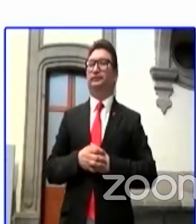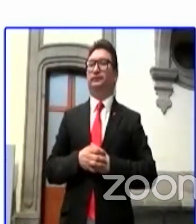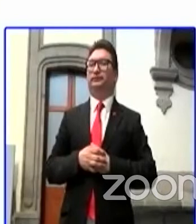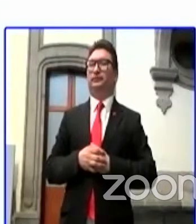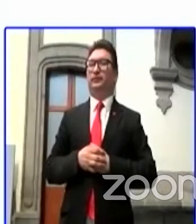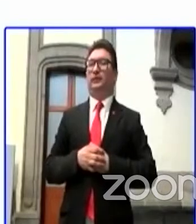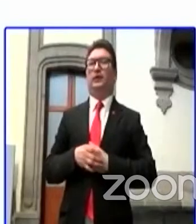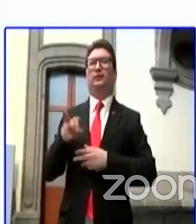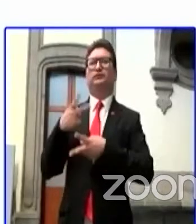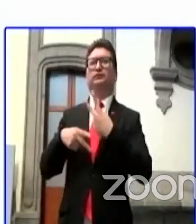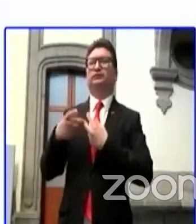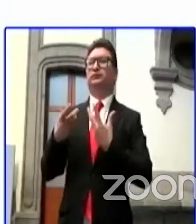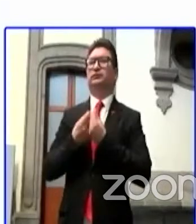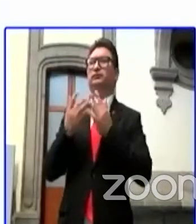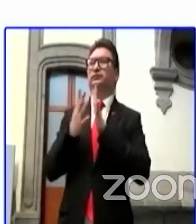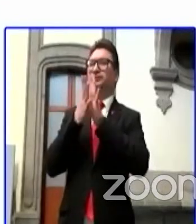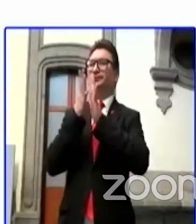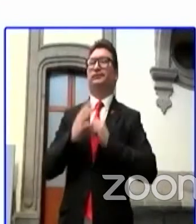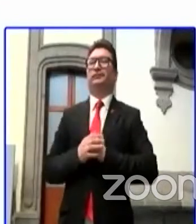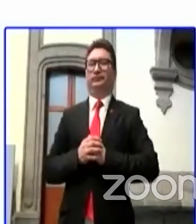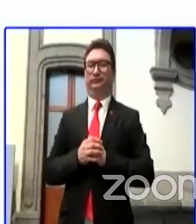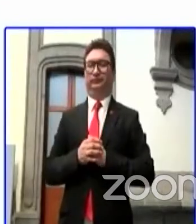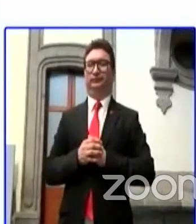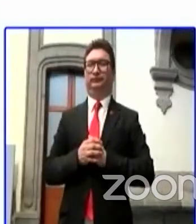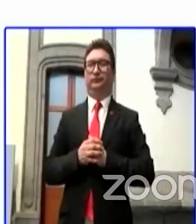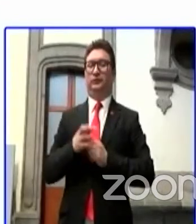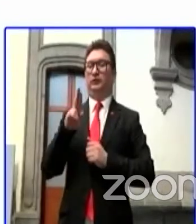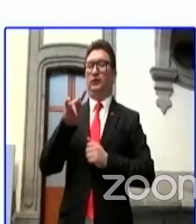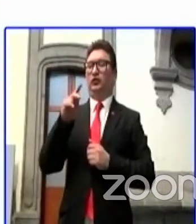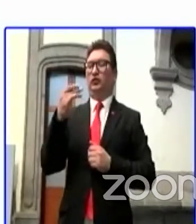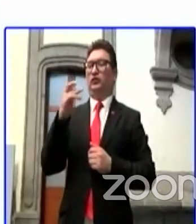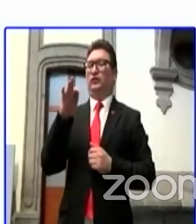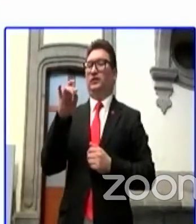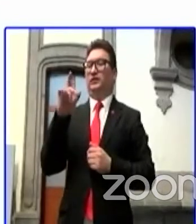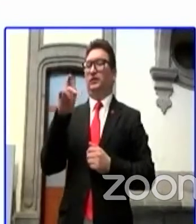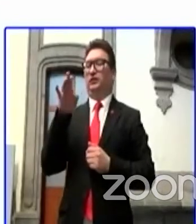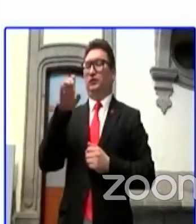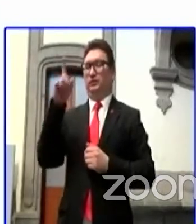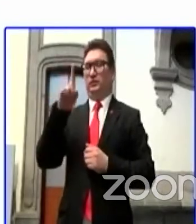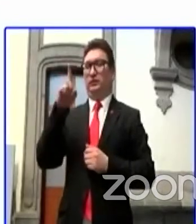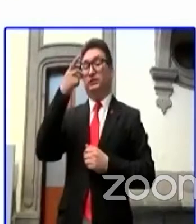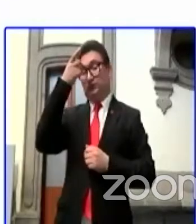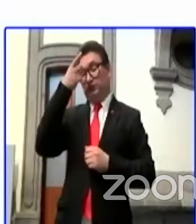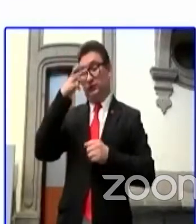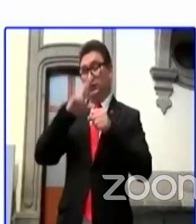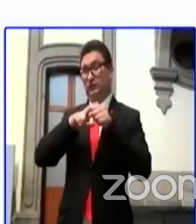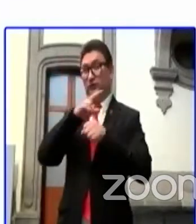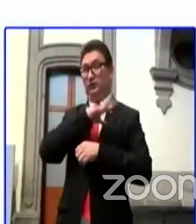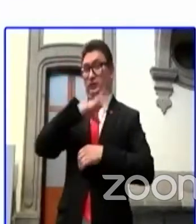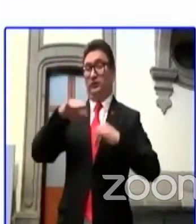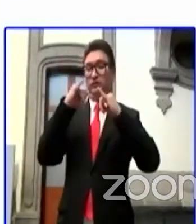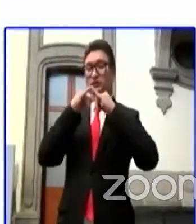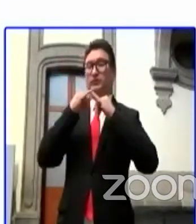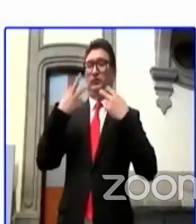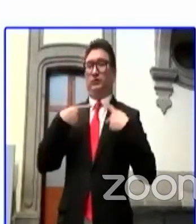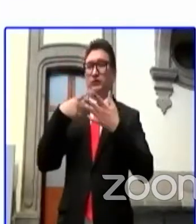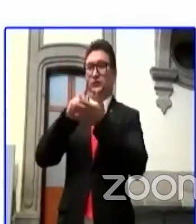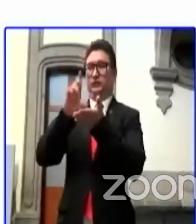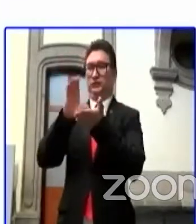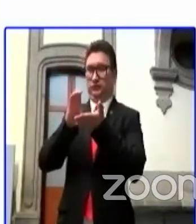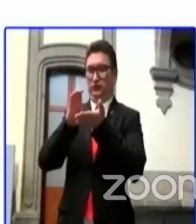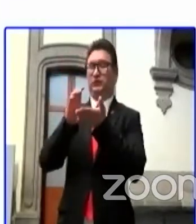Contamos con la participación de Ruth Francisca López Gutiérrez, directora general del Instituto de las Personas